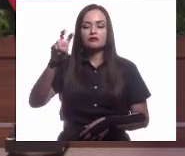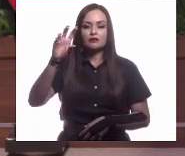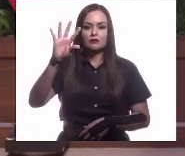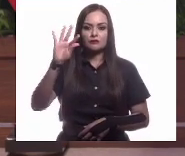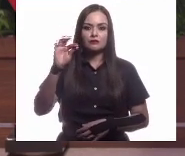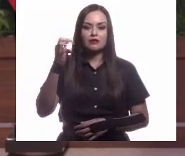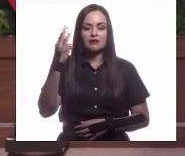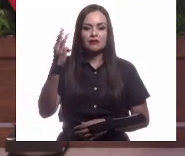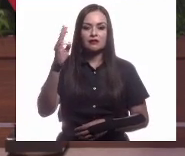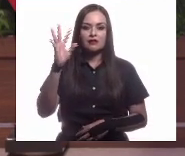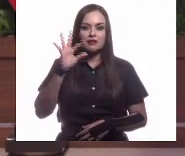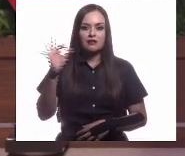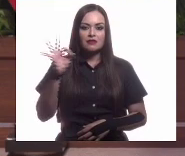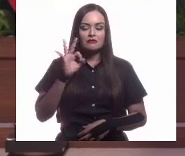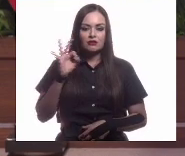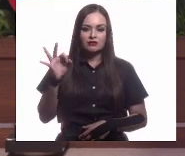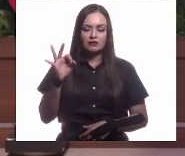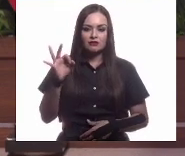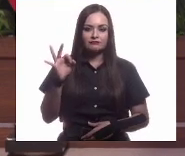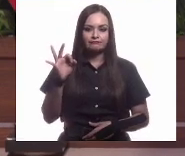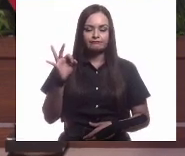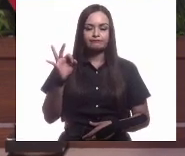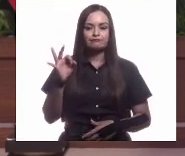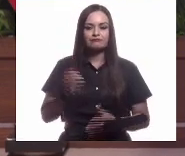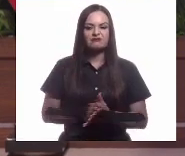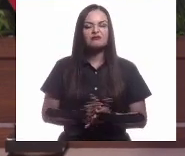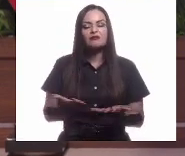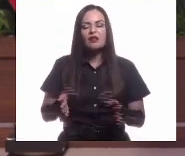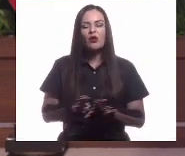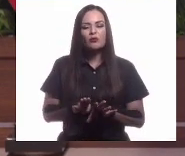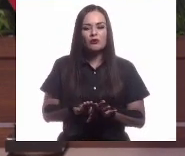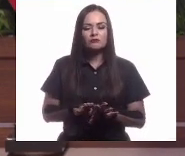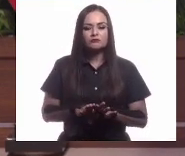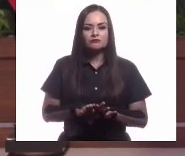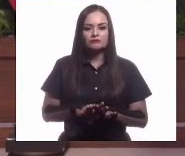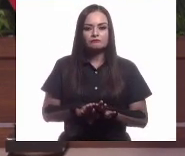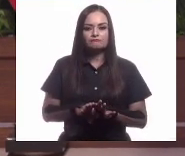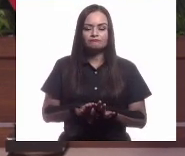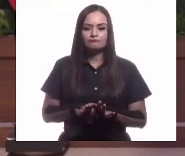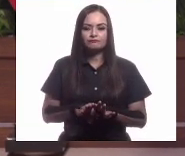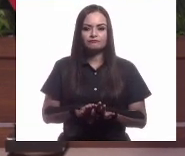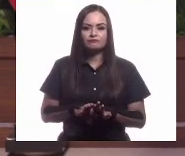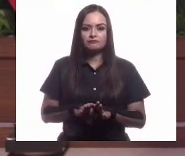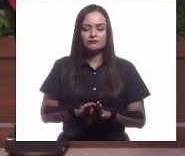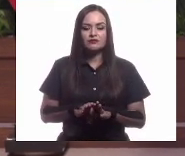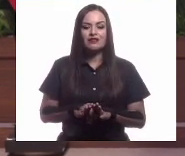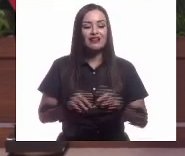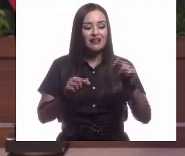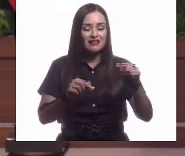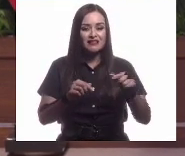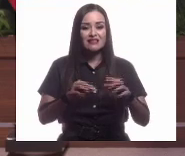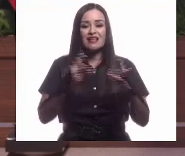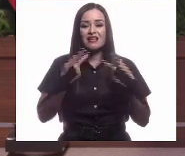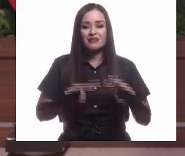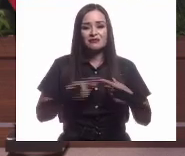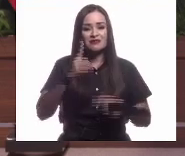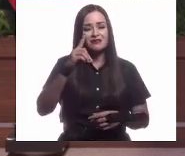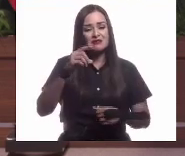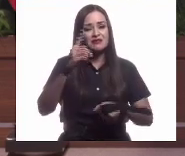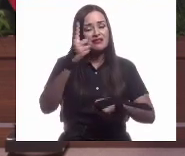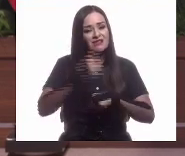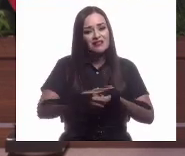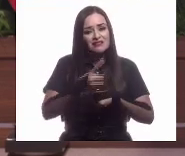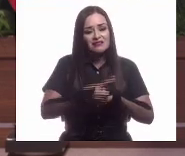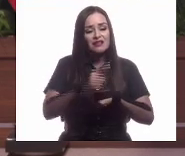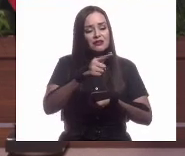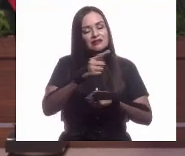243% el monto de lo acordado. ¿Qué significa esto? Que se le restituye el daño a las víctimas, se les da un beneficio,